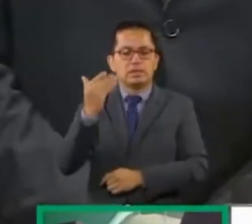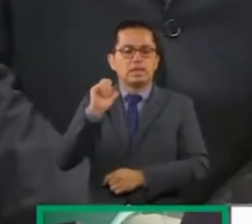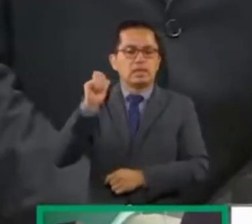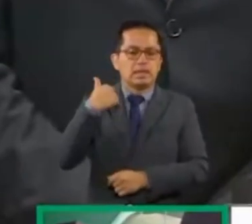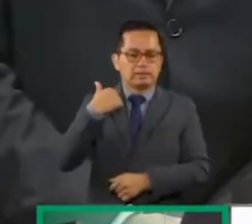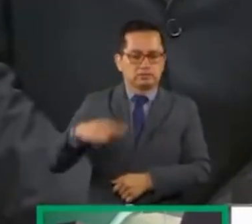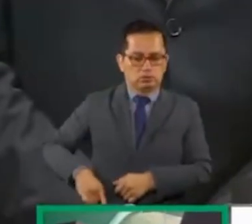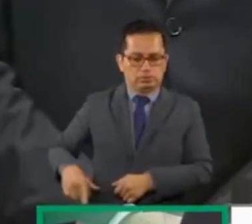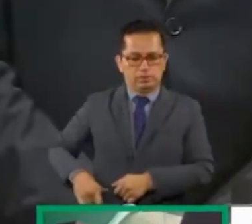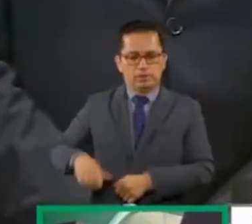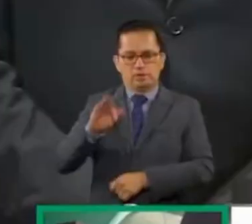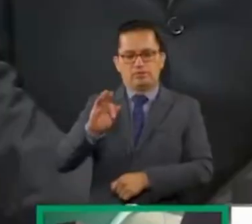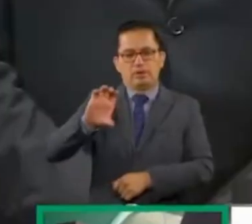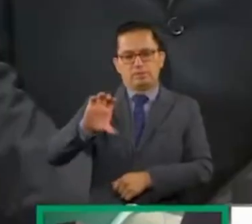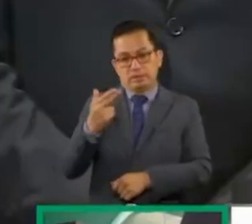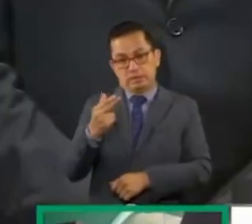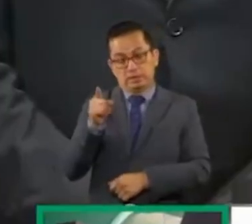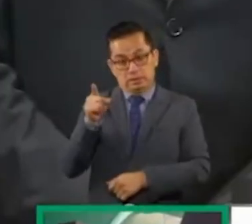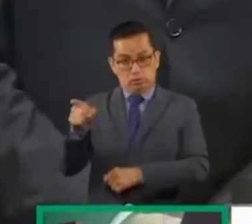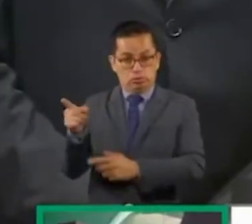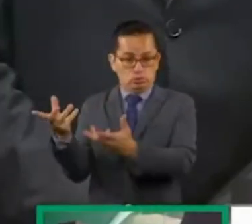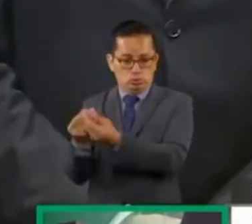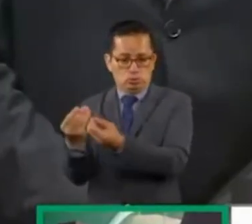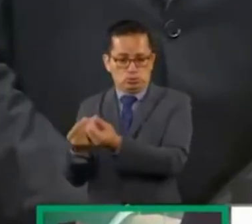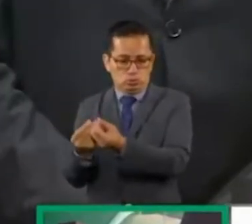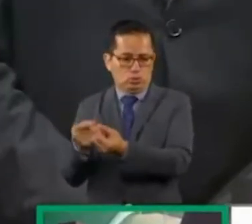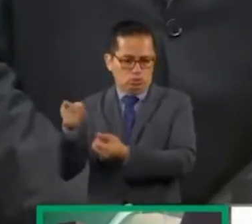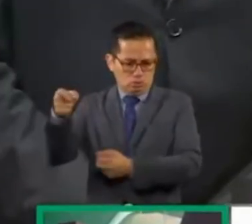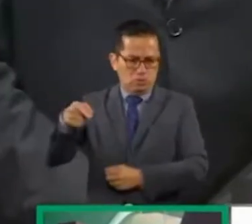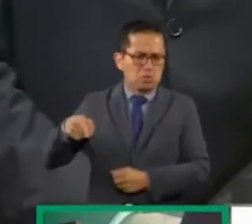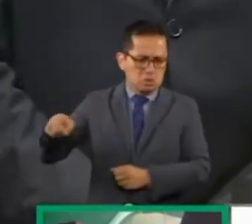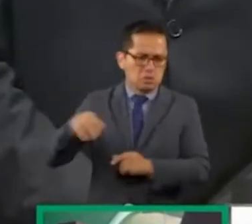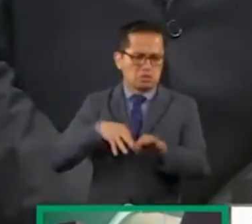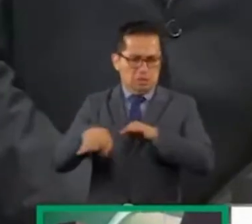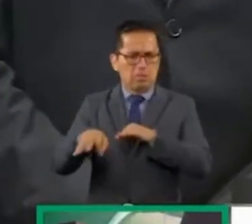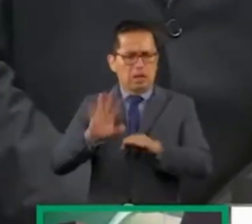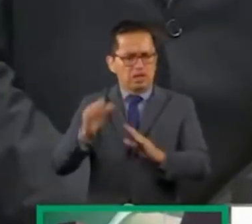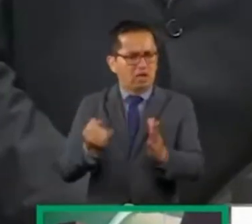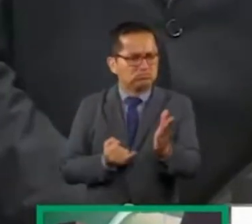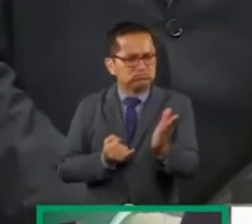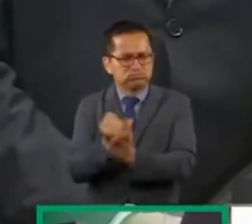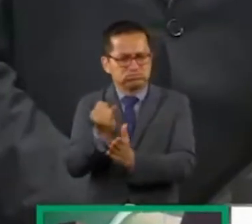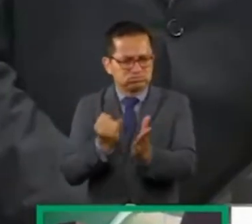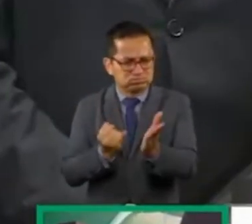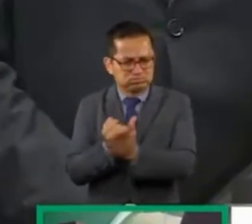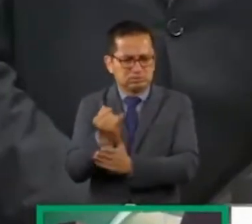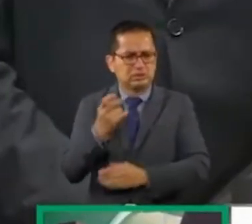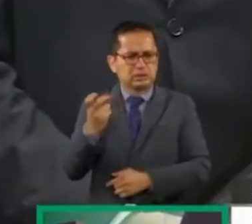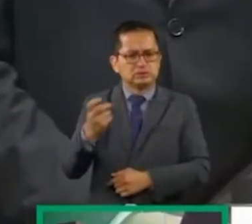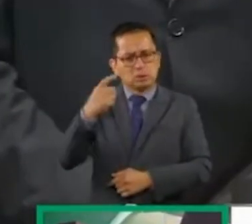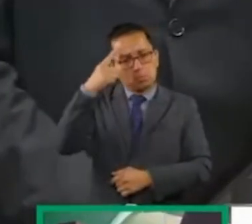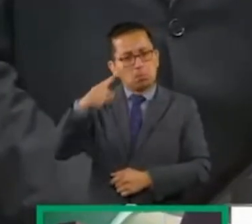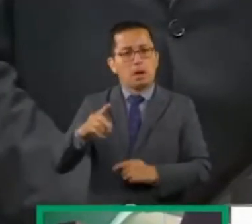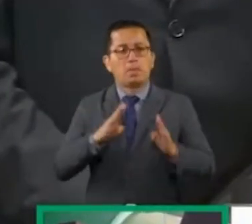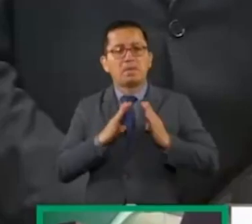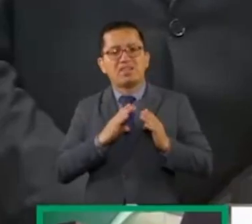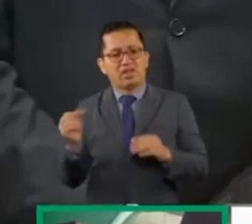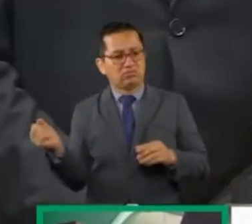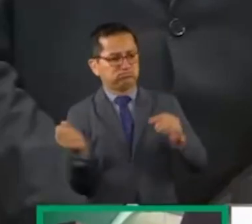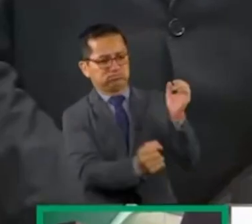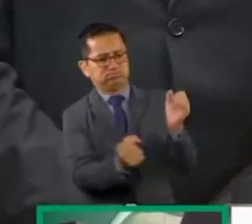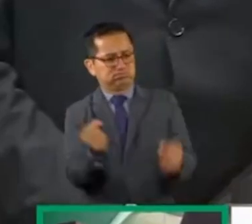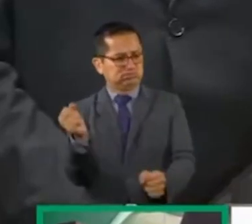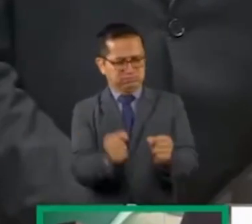Calderón, quienes tomaron decisiones en el gobierno de Calderón, que sacó ilegalmente a las calles, que incrementó